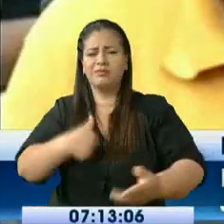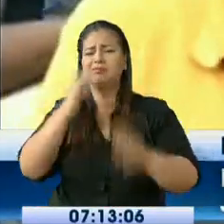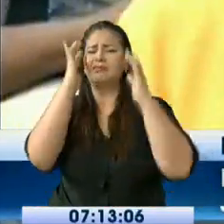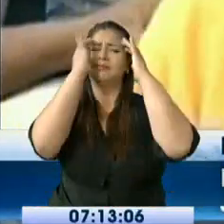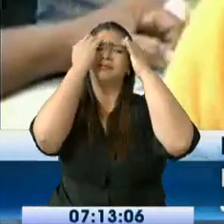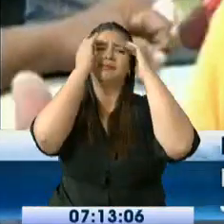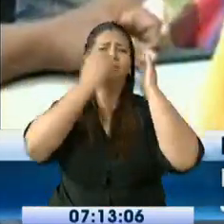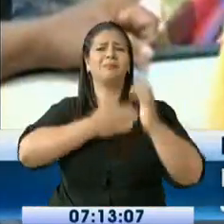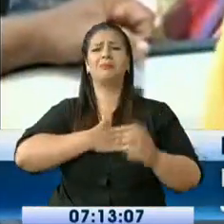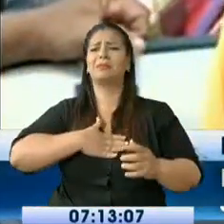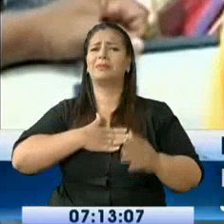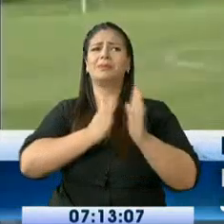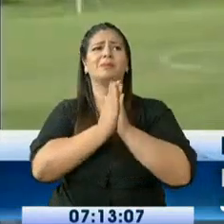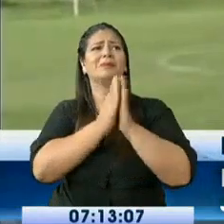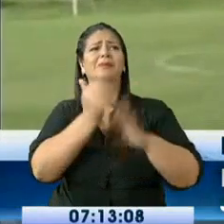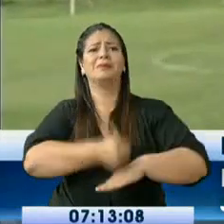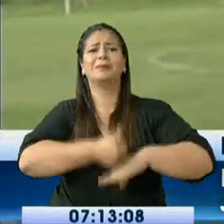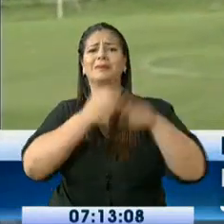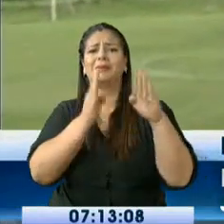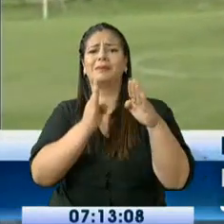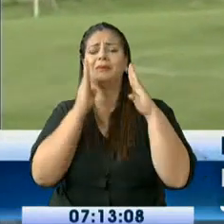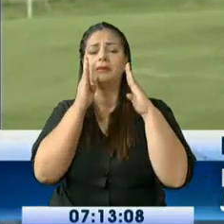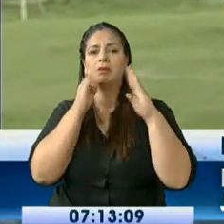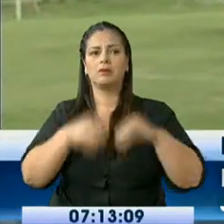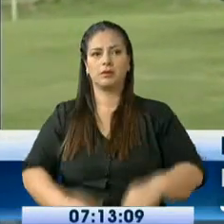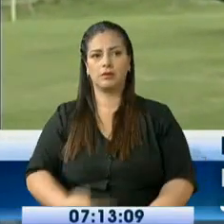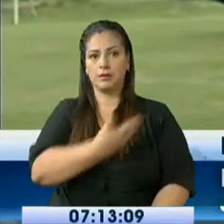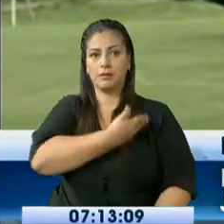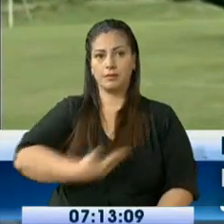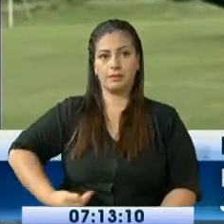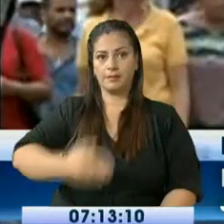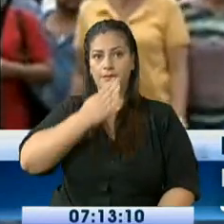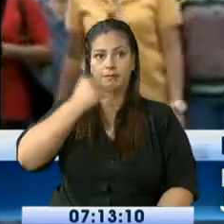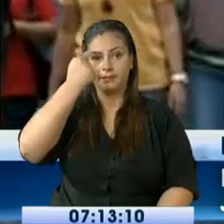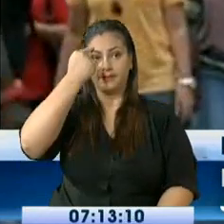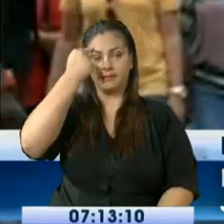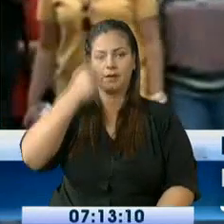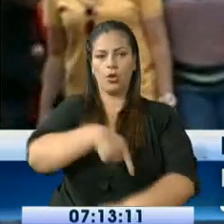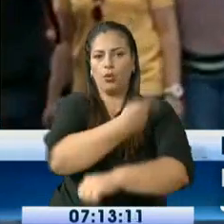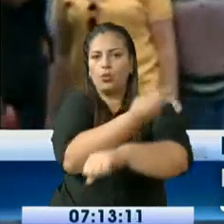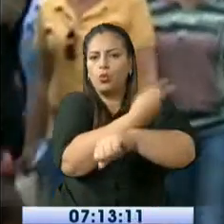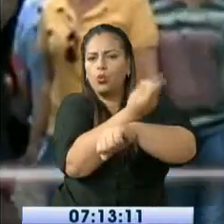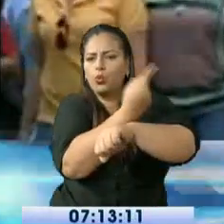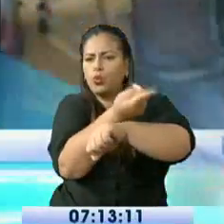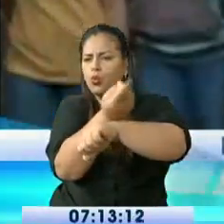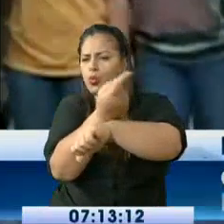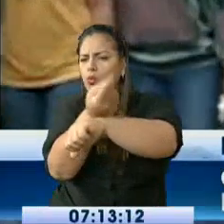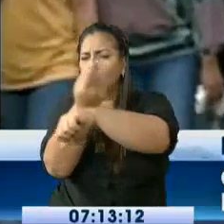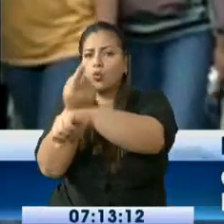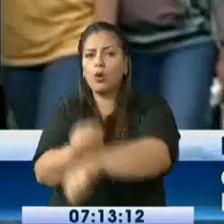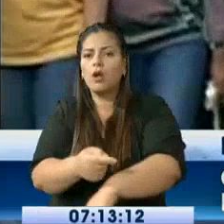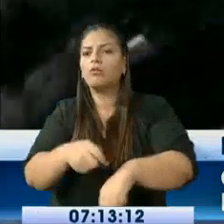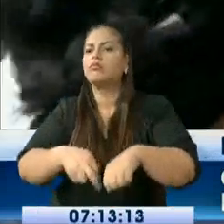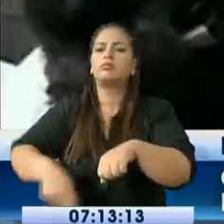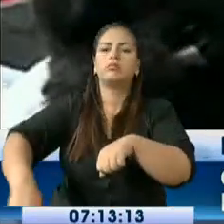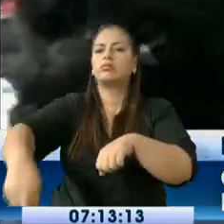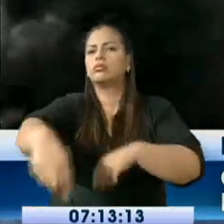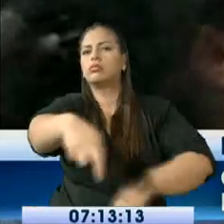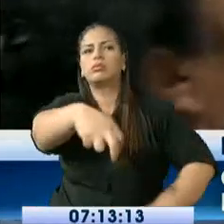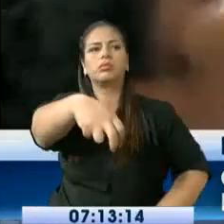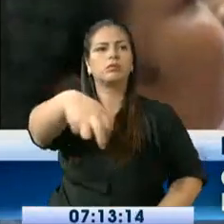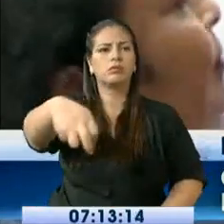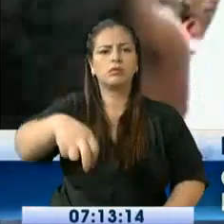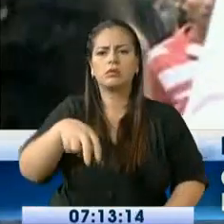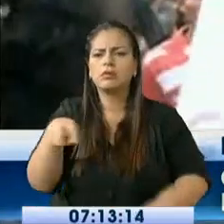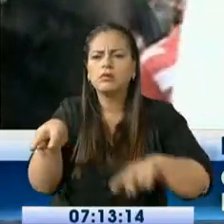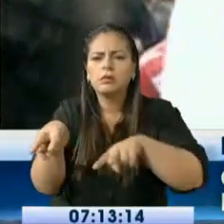autoridad que nos escuche. Mientras el presidente Correa llegó a Pedernales, Jama y otras zonas costeras, el mandatario conversó y escuchó a